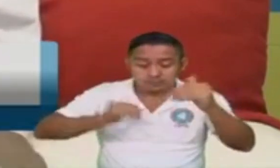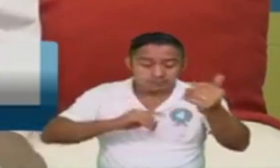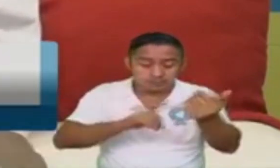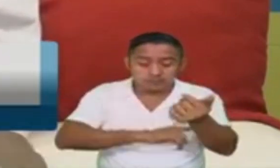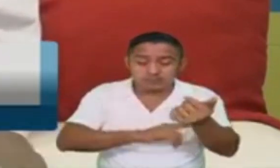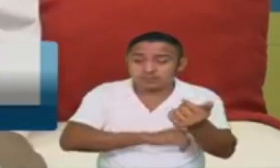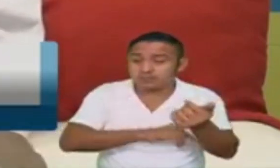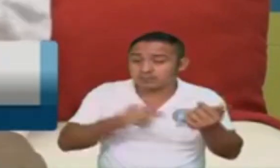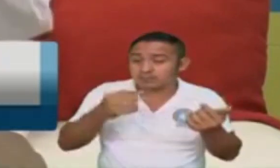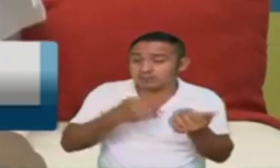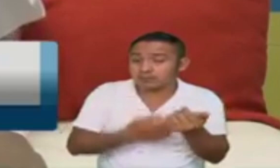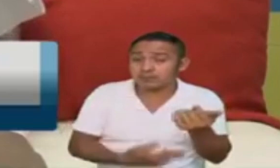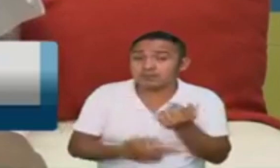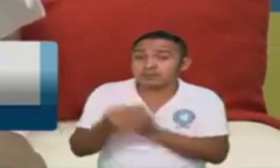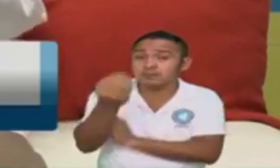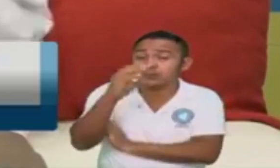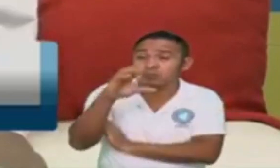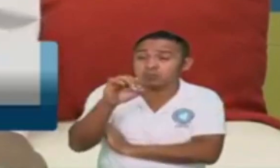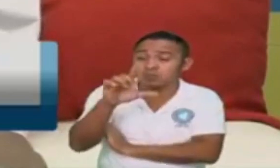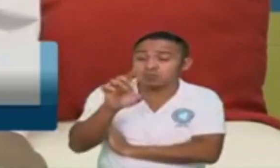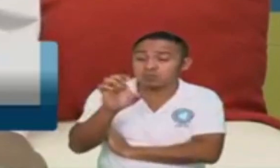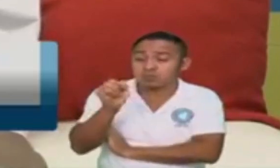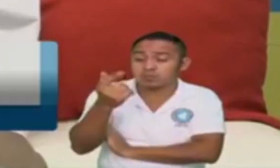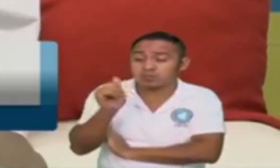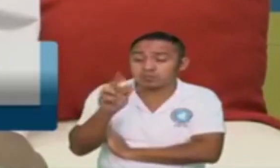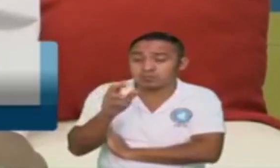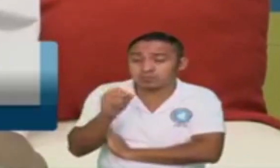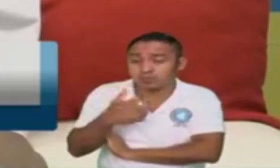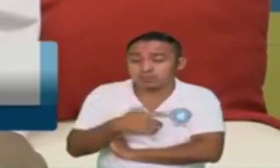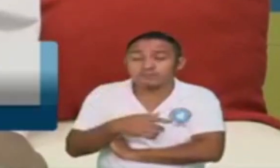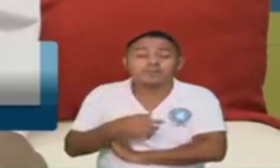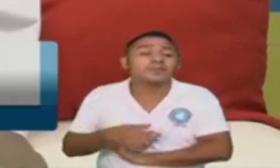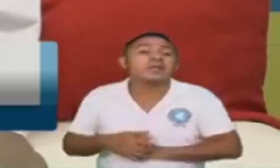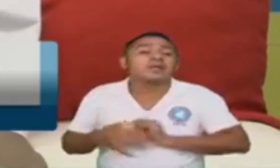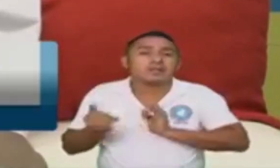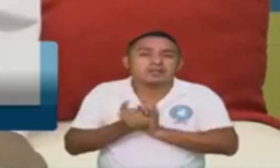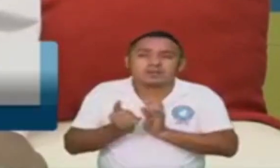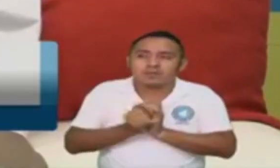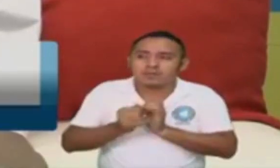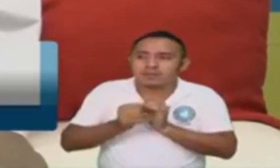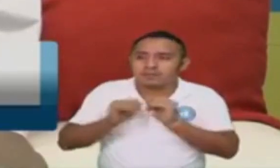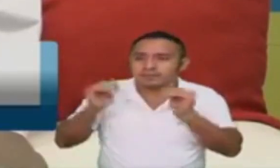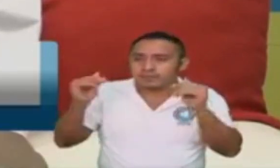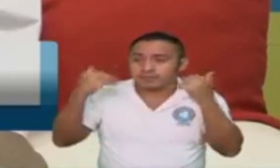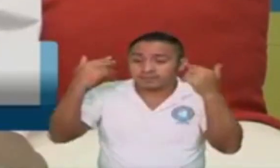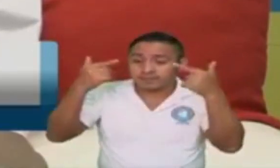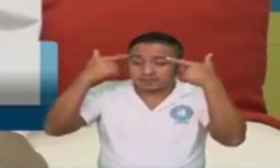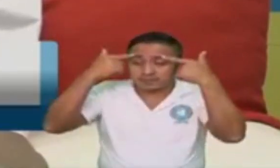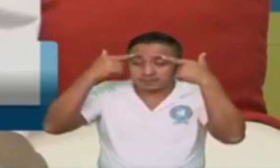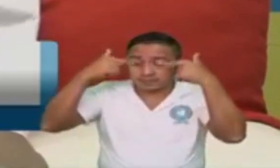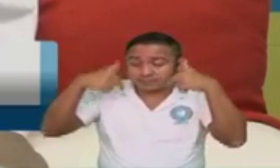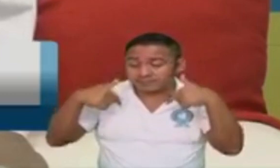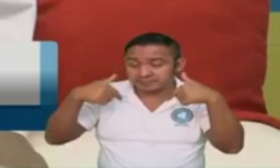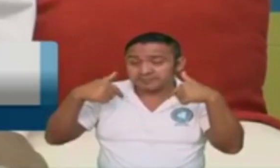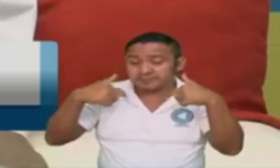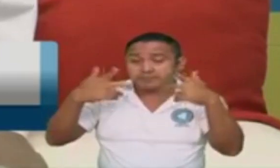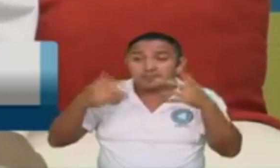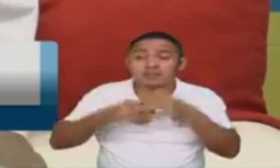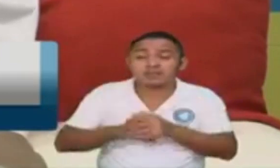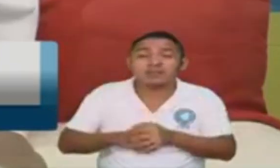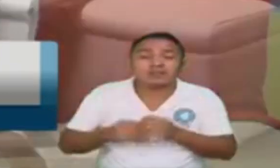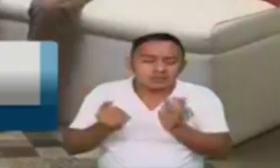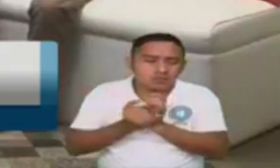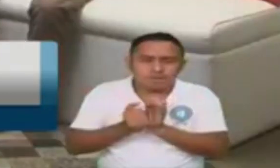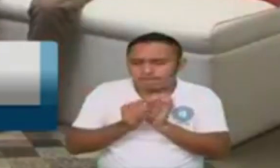y se caen las porciones externas de la ceja. Y también la glándula puede crecer,